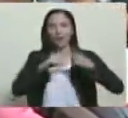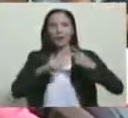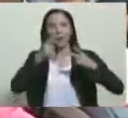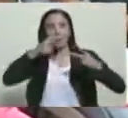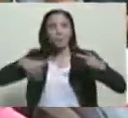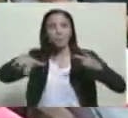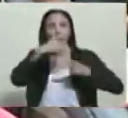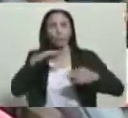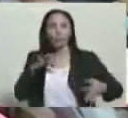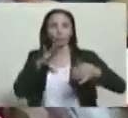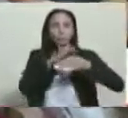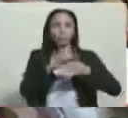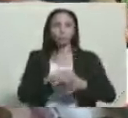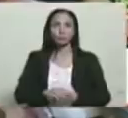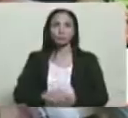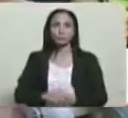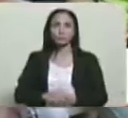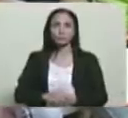Armada Nacional Bolivariana.